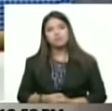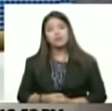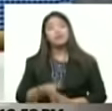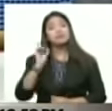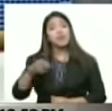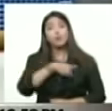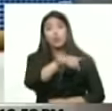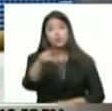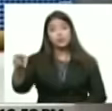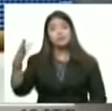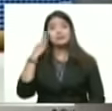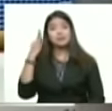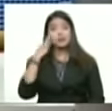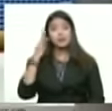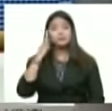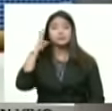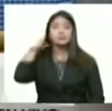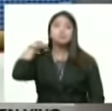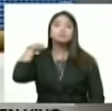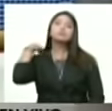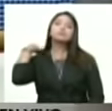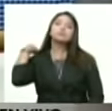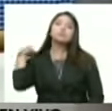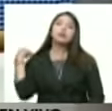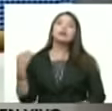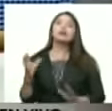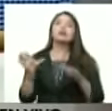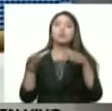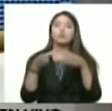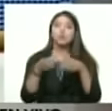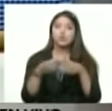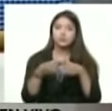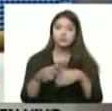Deben saber ustedes que la reunión